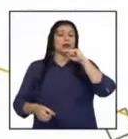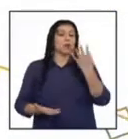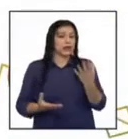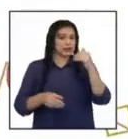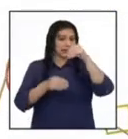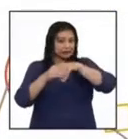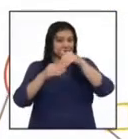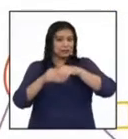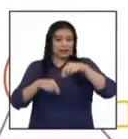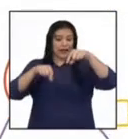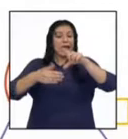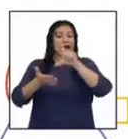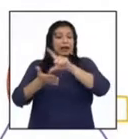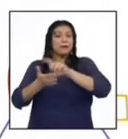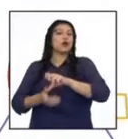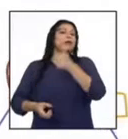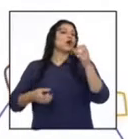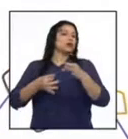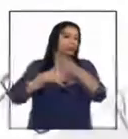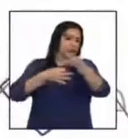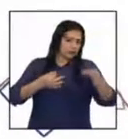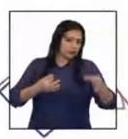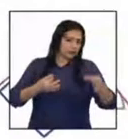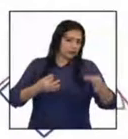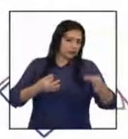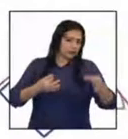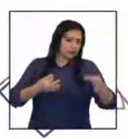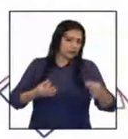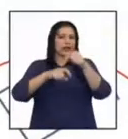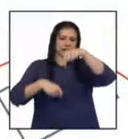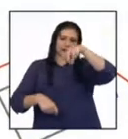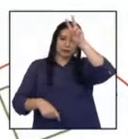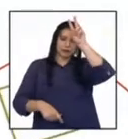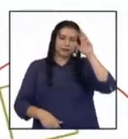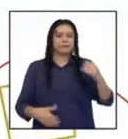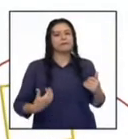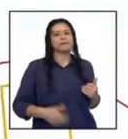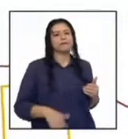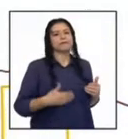elecciones, tanto en Lima como en otras ciudades principales del país.